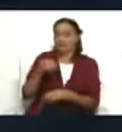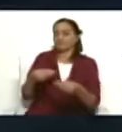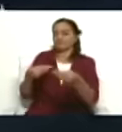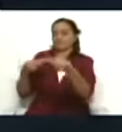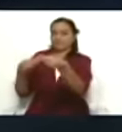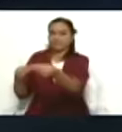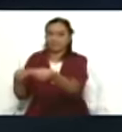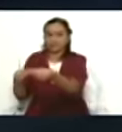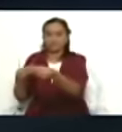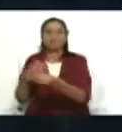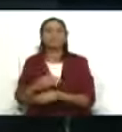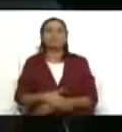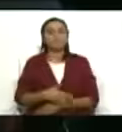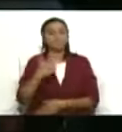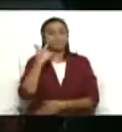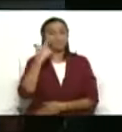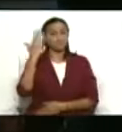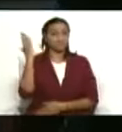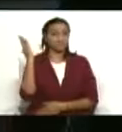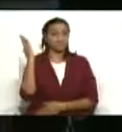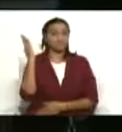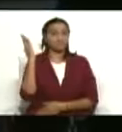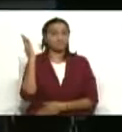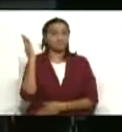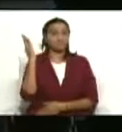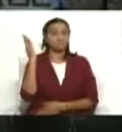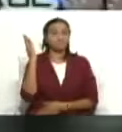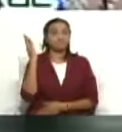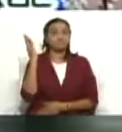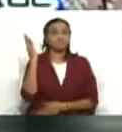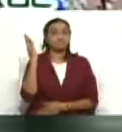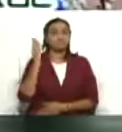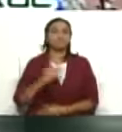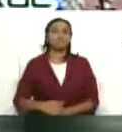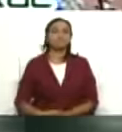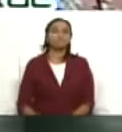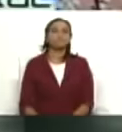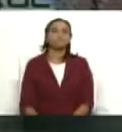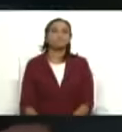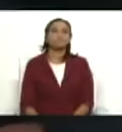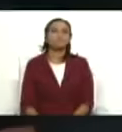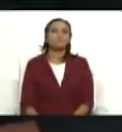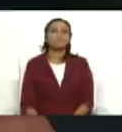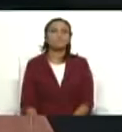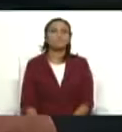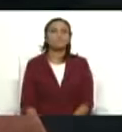Moroso, presidente del Poder Electoral y presidente del Consejo Nacional Electoral.